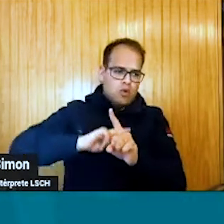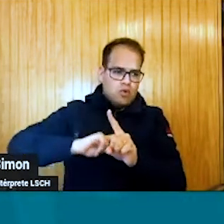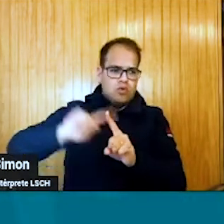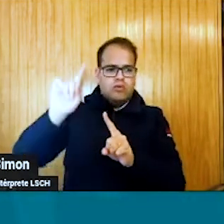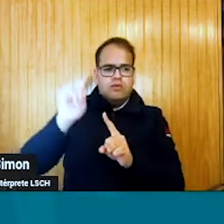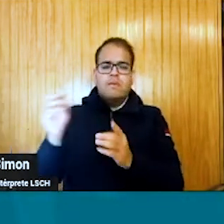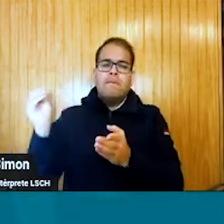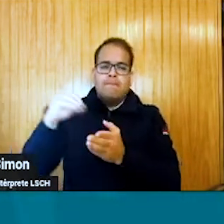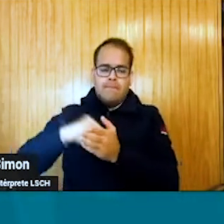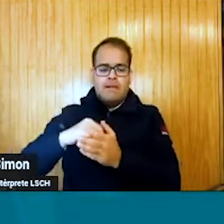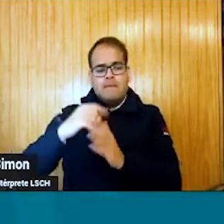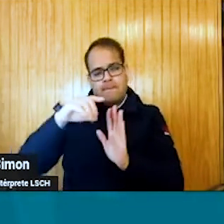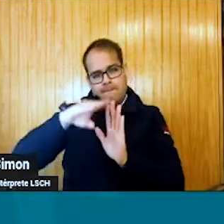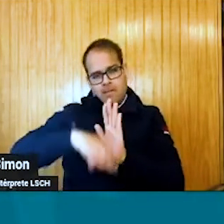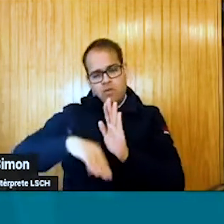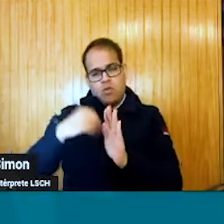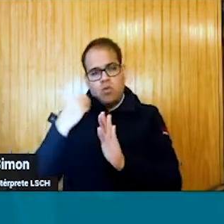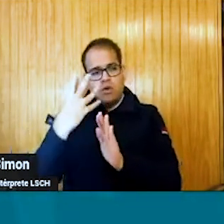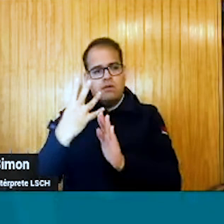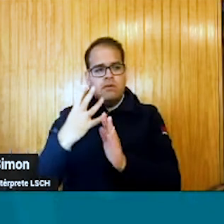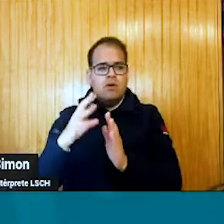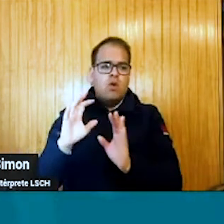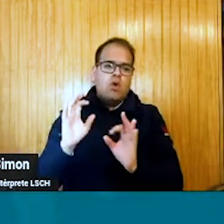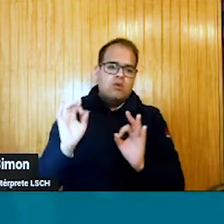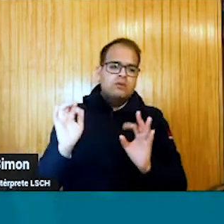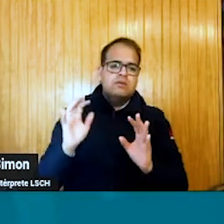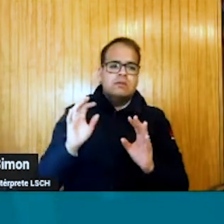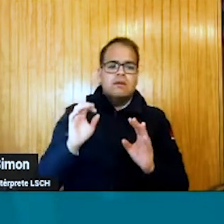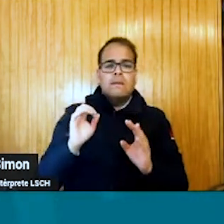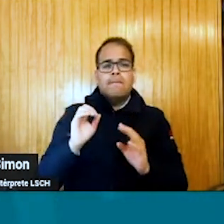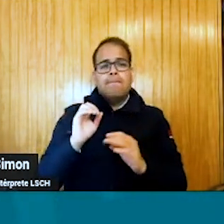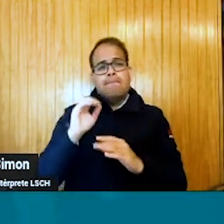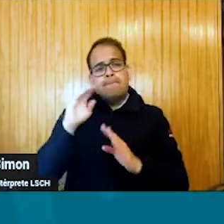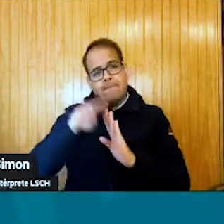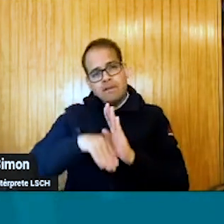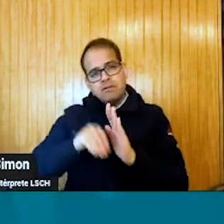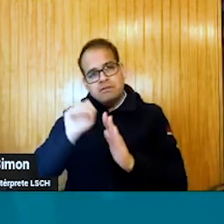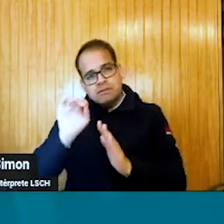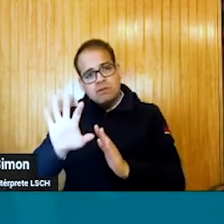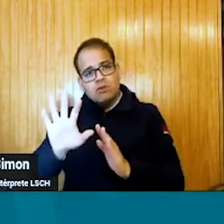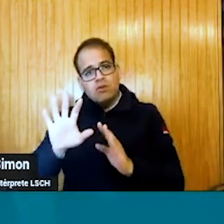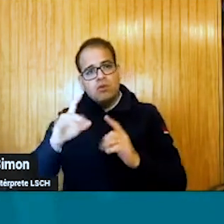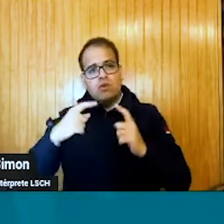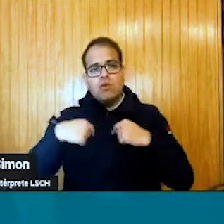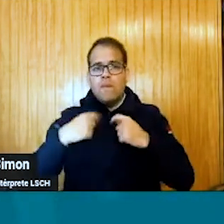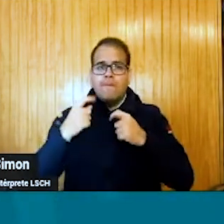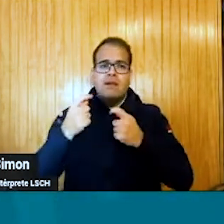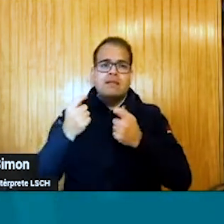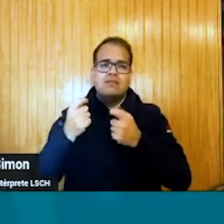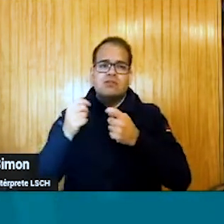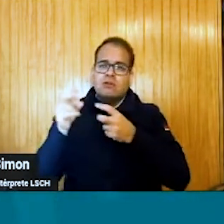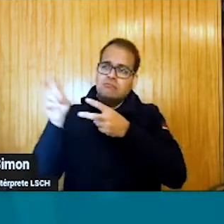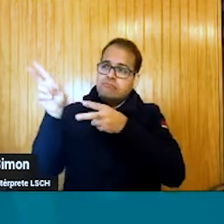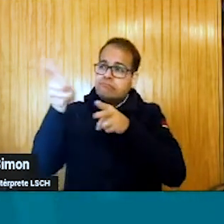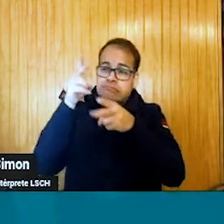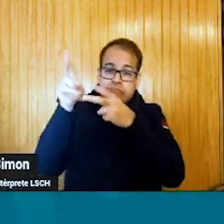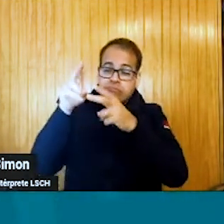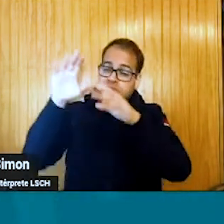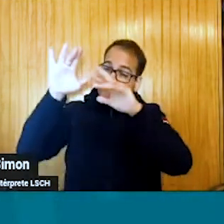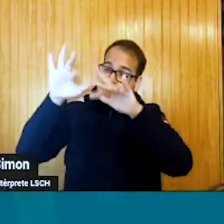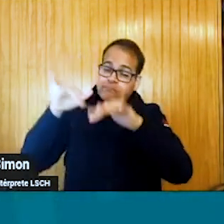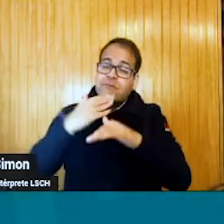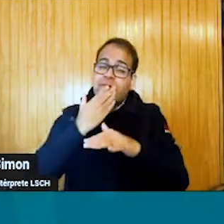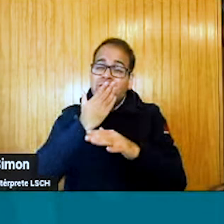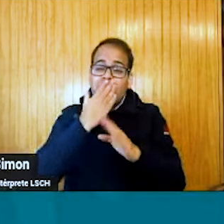5, con la máquina de viento y calefactor central, es como tener una helada de menos 1. Por lo tanto,